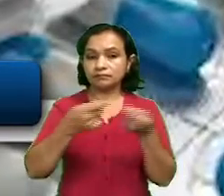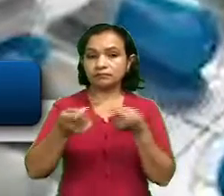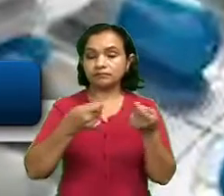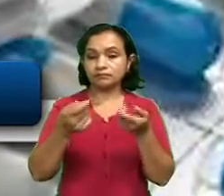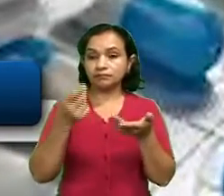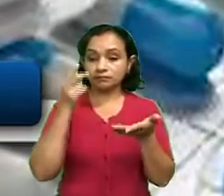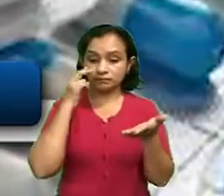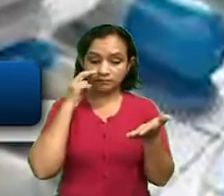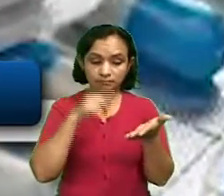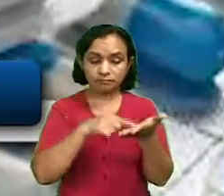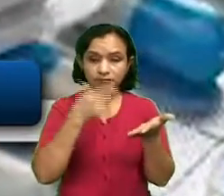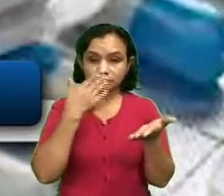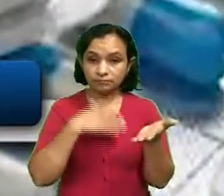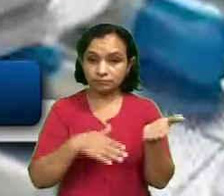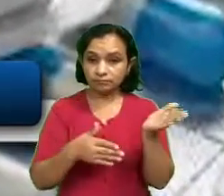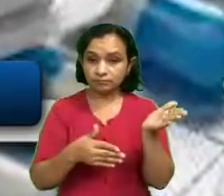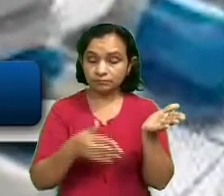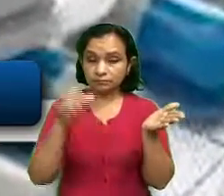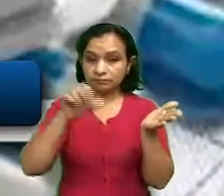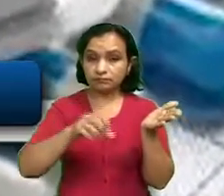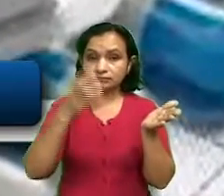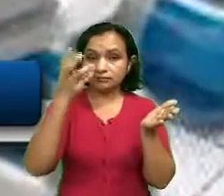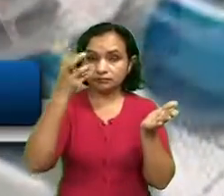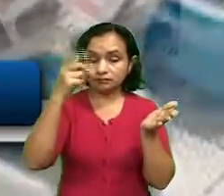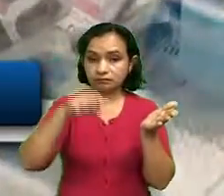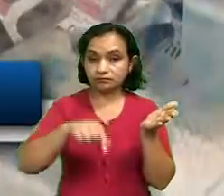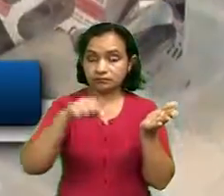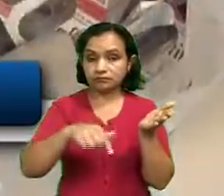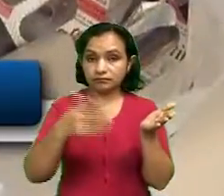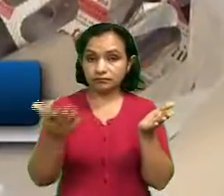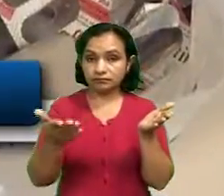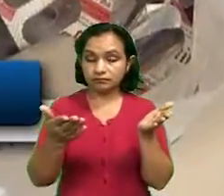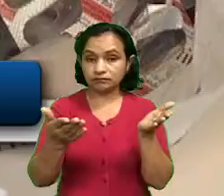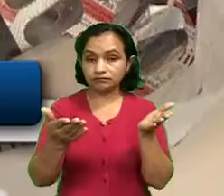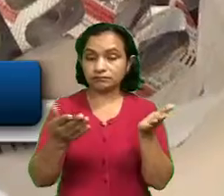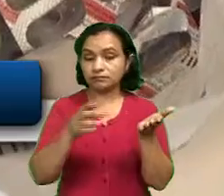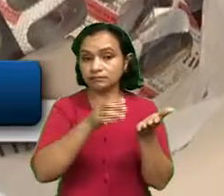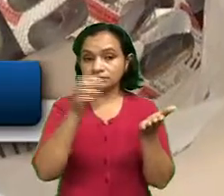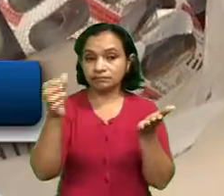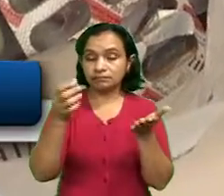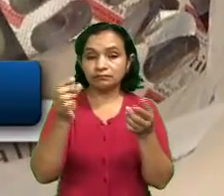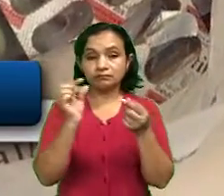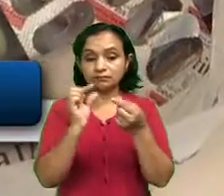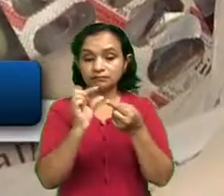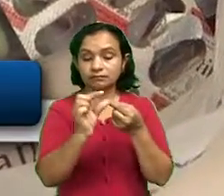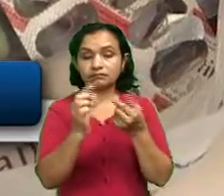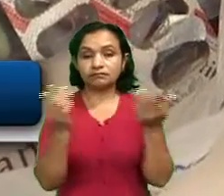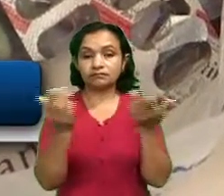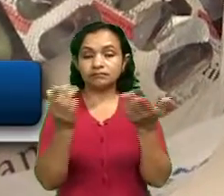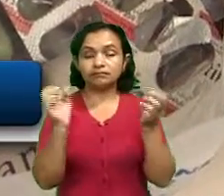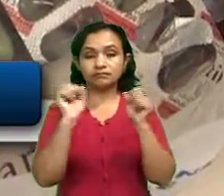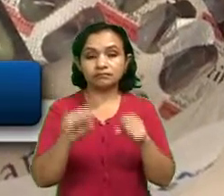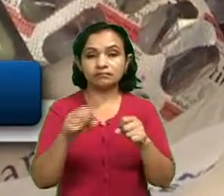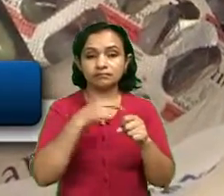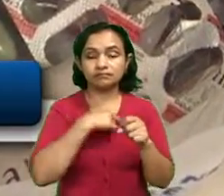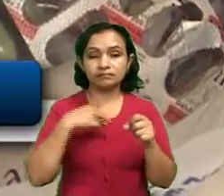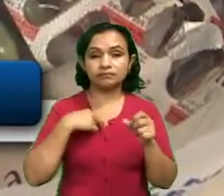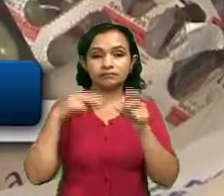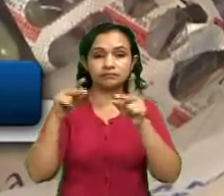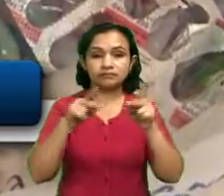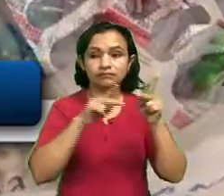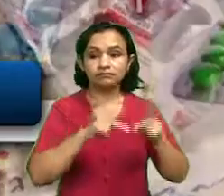mira, me estás vendiendo un producto que está alterado porque me le estás poniendo otra etiqueta? ¿Cómo puede hacer la